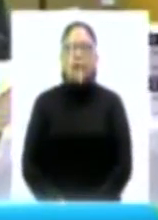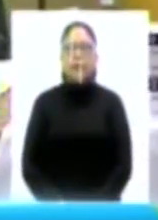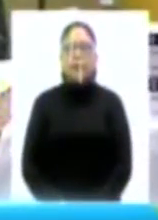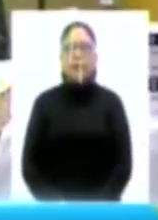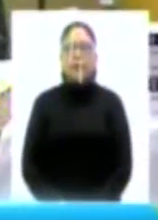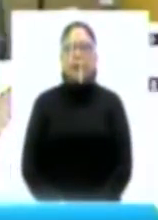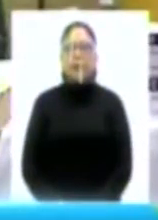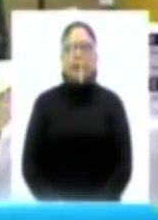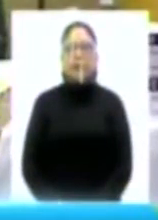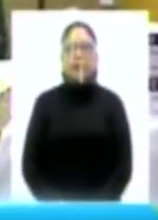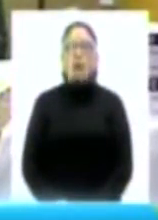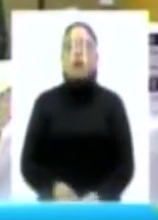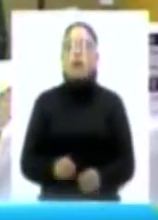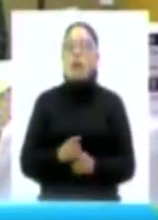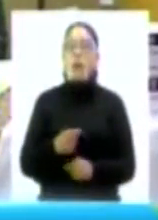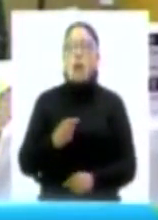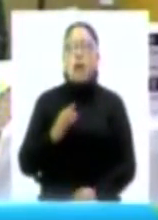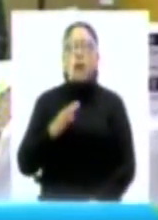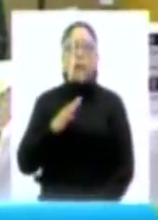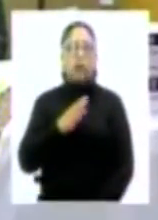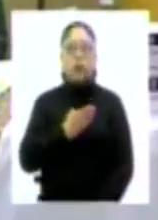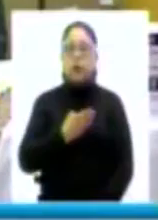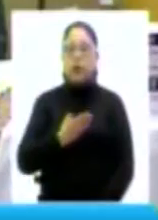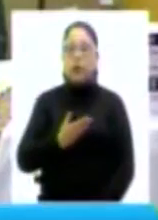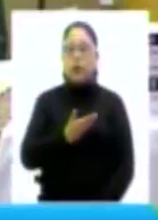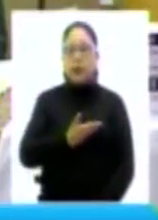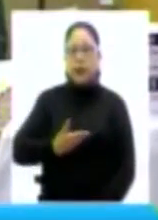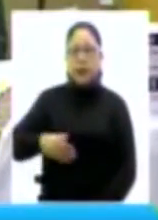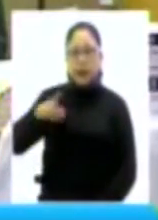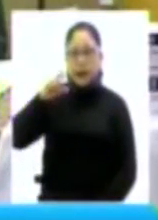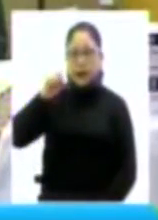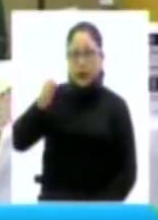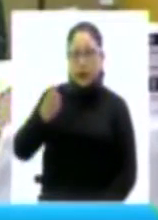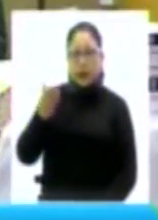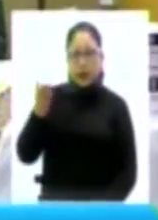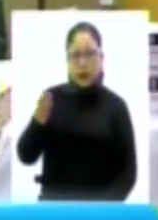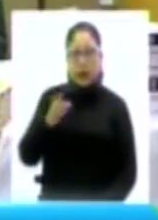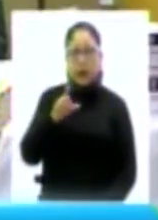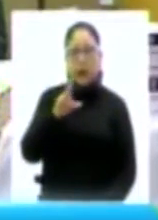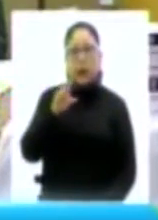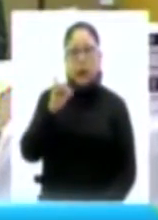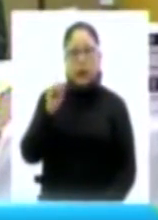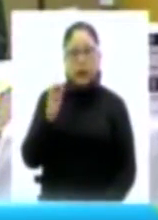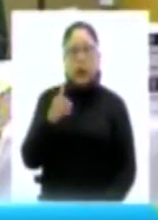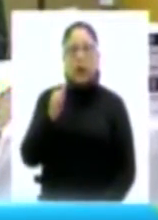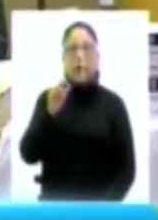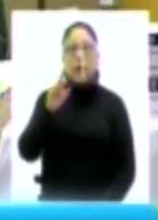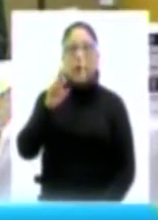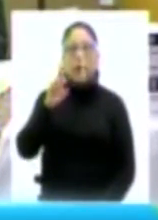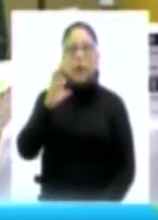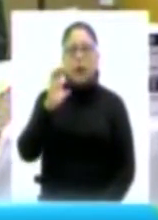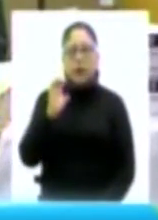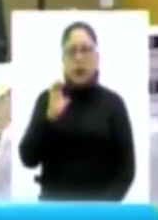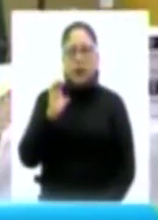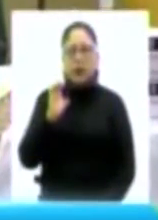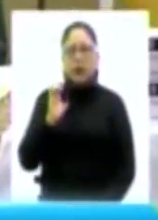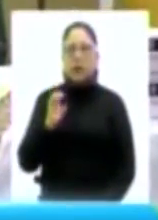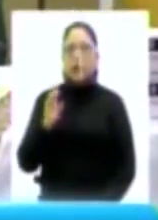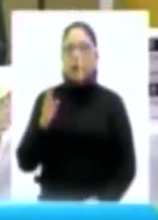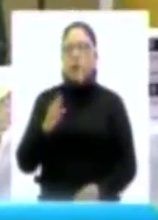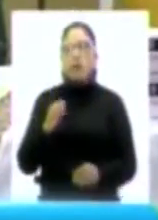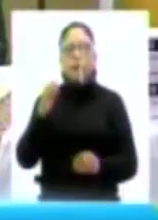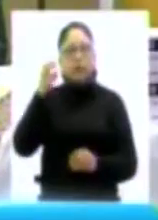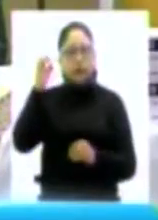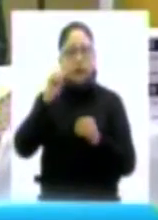Nuestro señor presidente, Luis Arce Catacora, presidente del Estado Plurinacional,